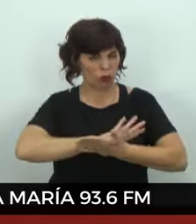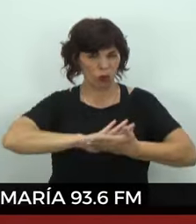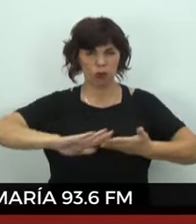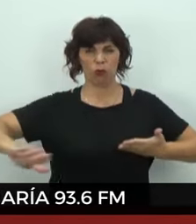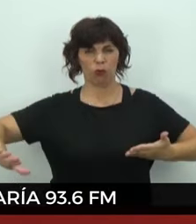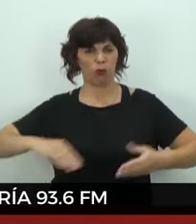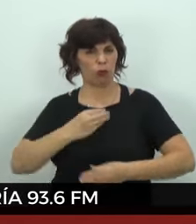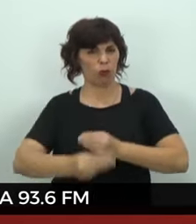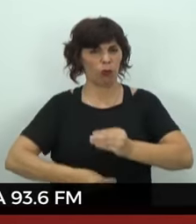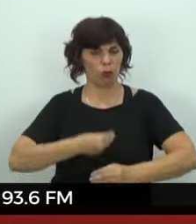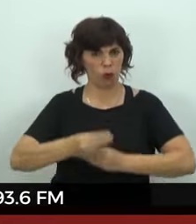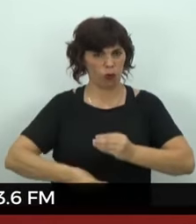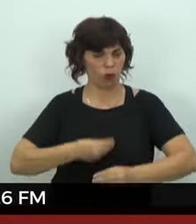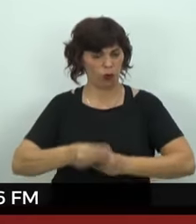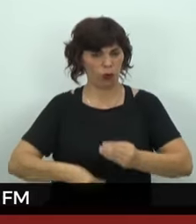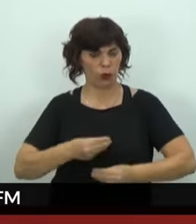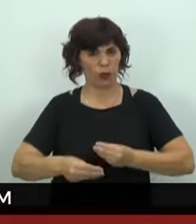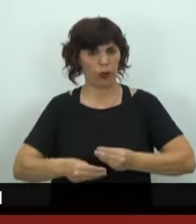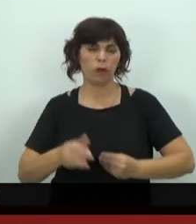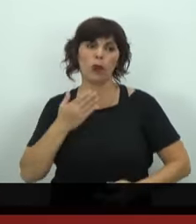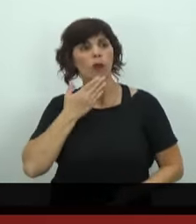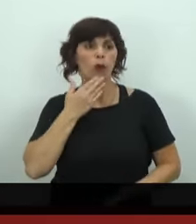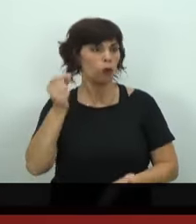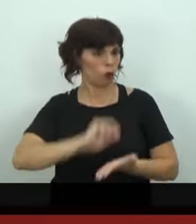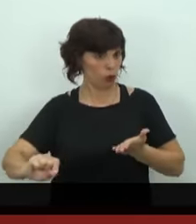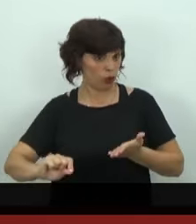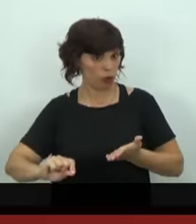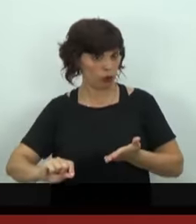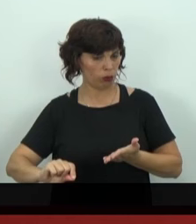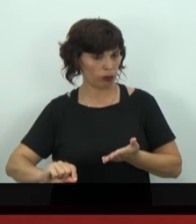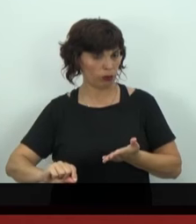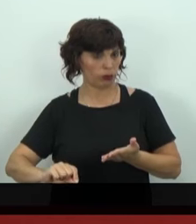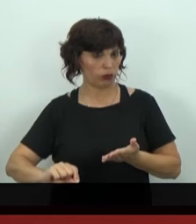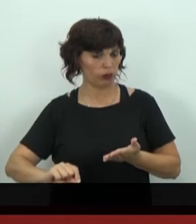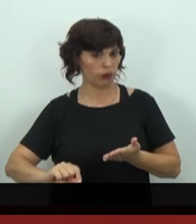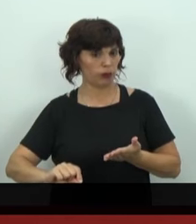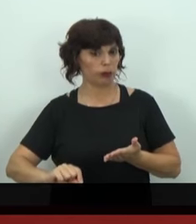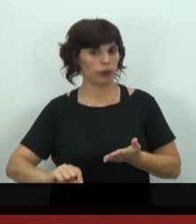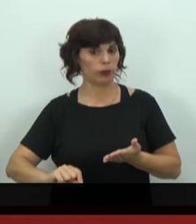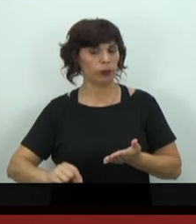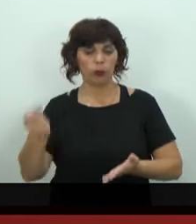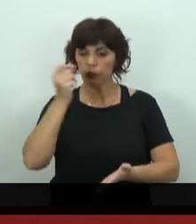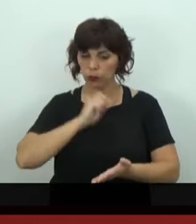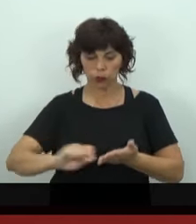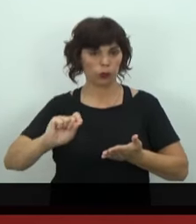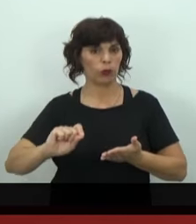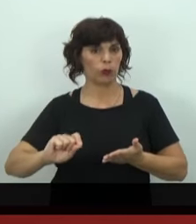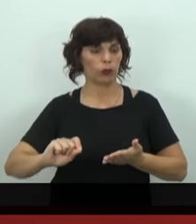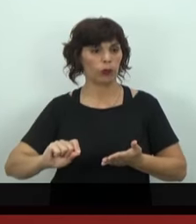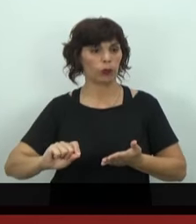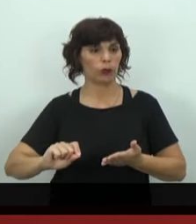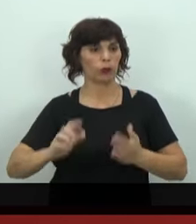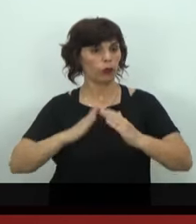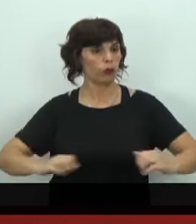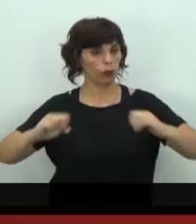Un pacto, un trato, un contrato que te garantiza. Un contrato, un